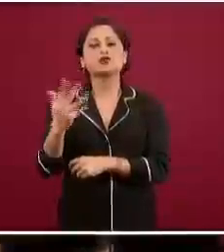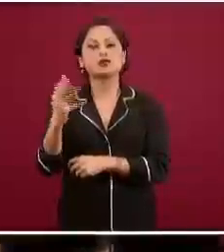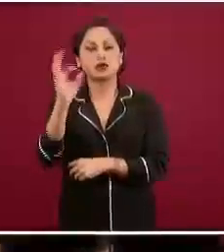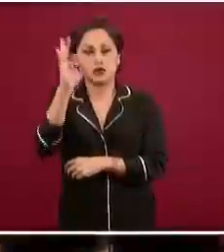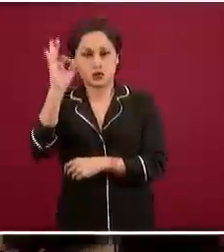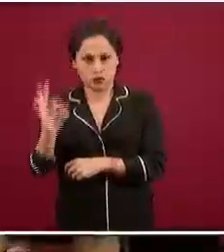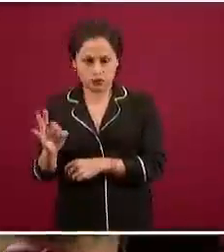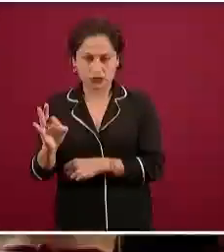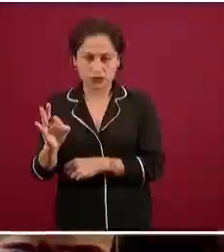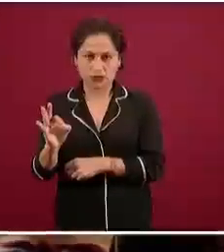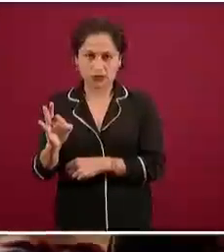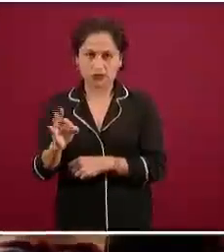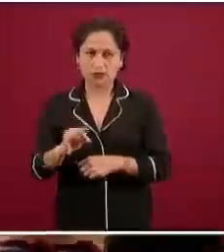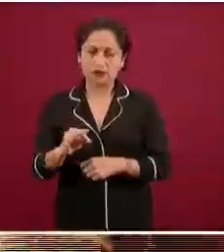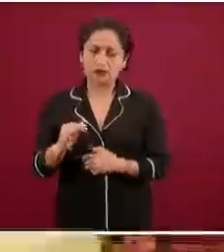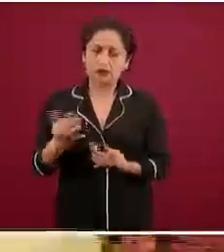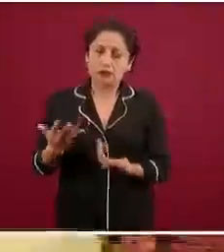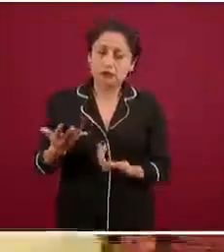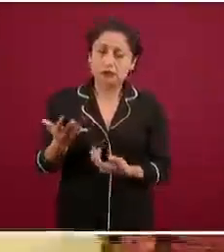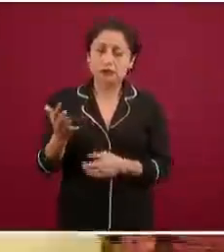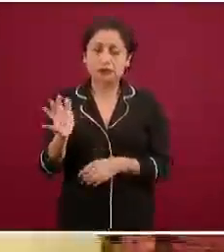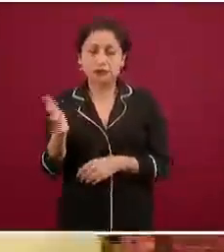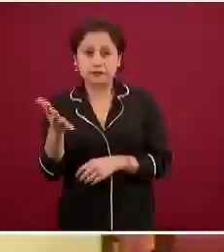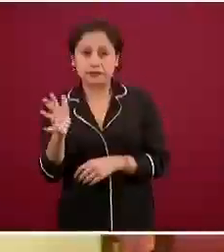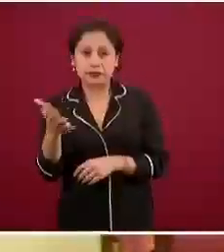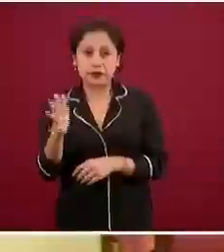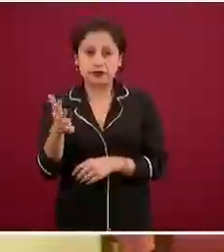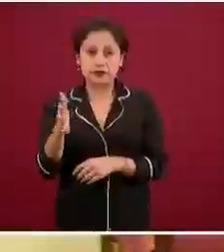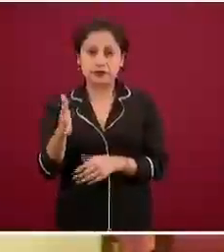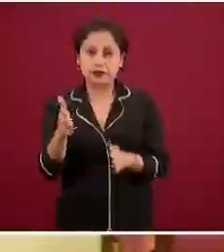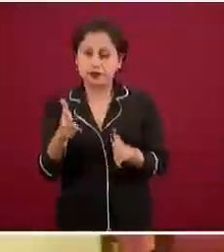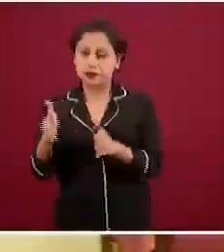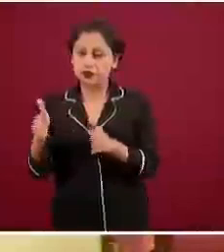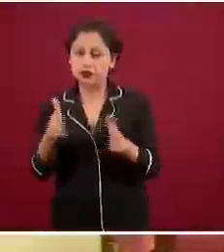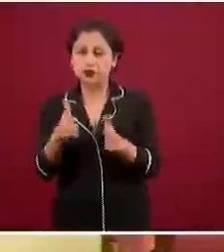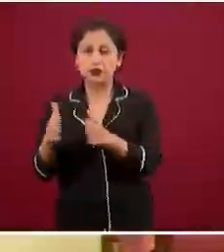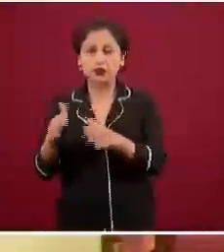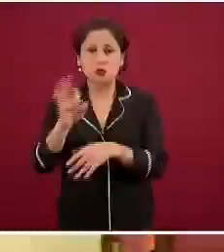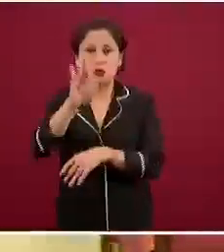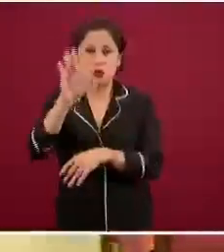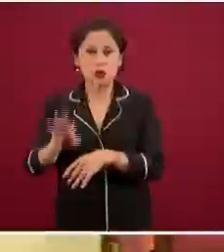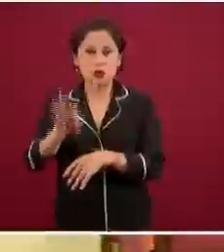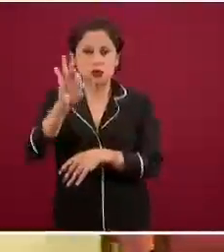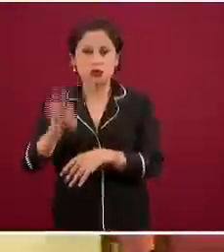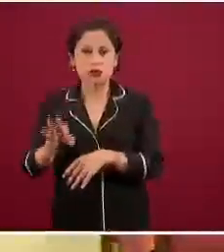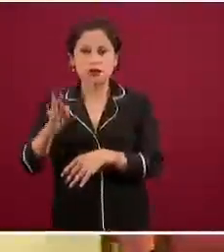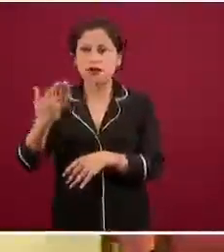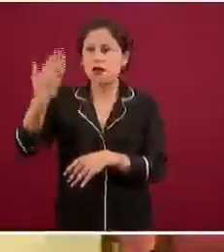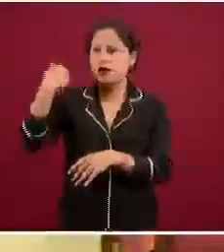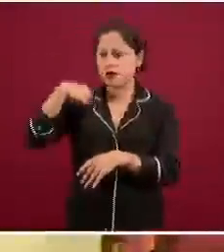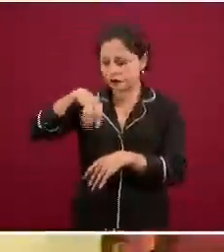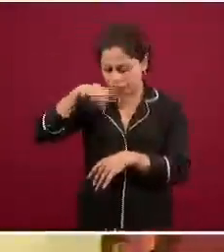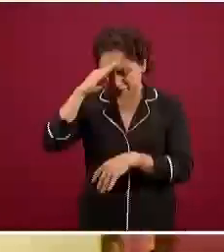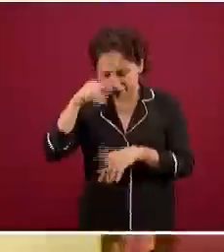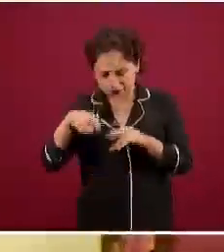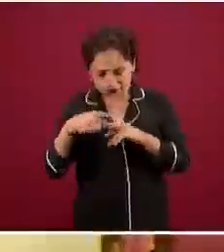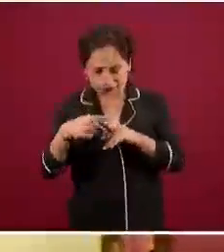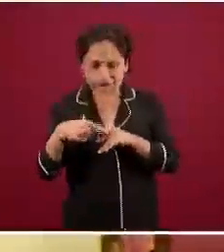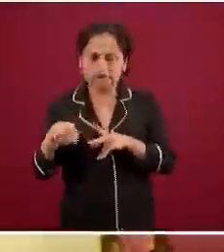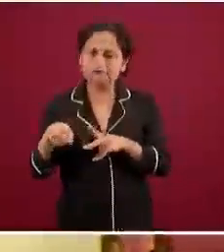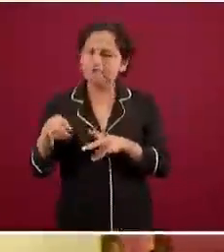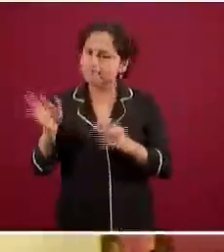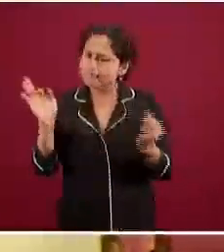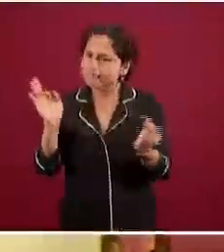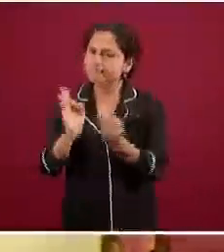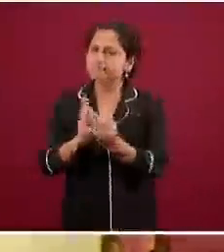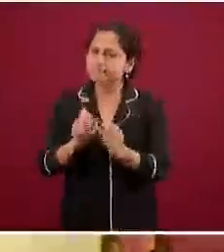3.5% y más o menos o casi exacto ha estado en los porcentajes que en su momento se estimaron de cómo se iba a distribuir la